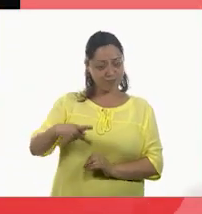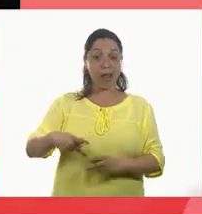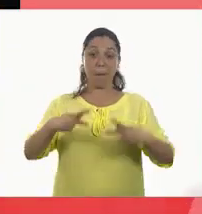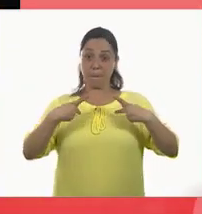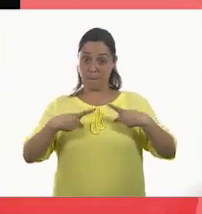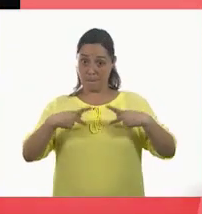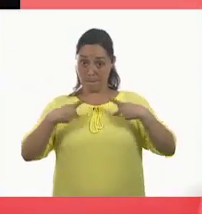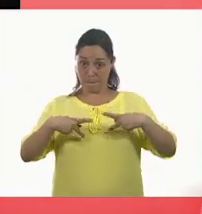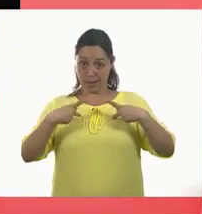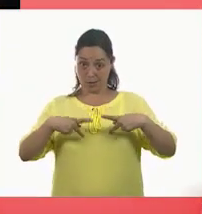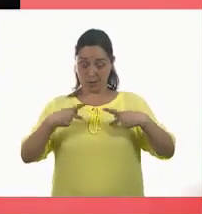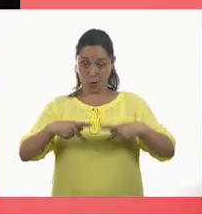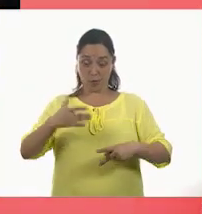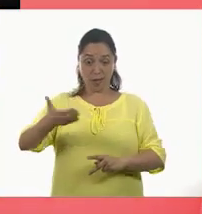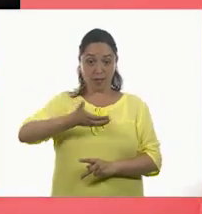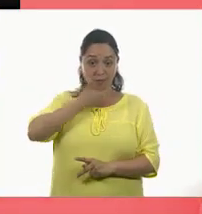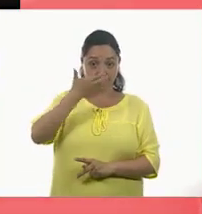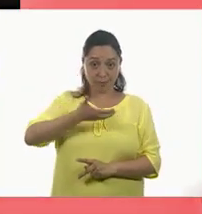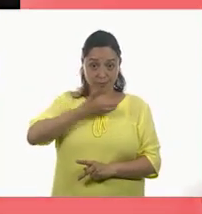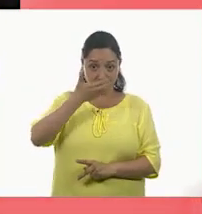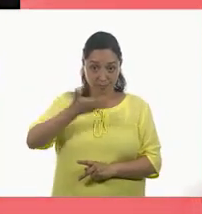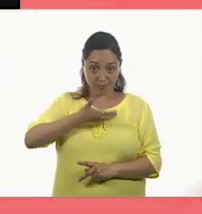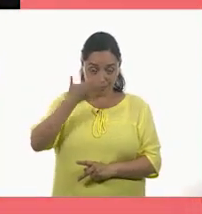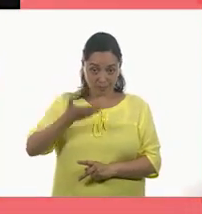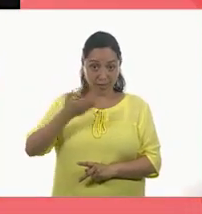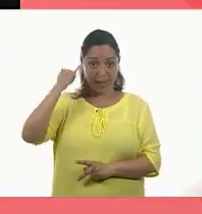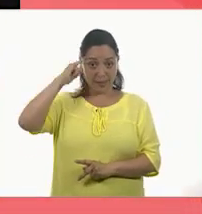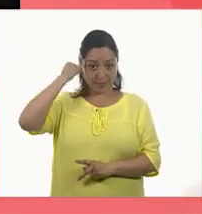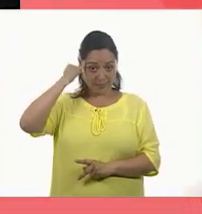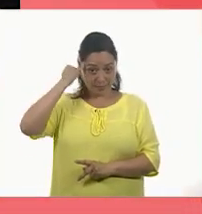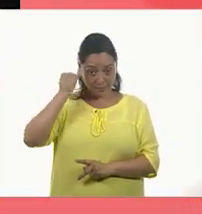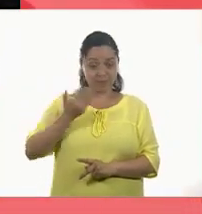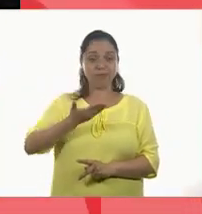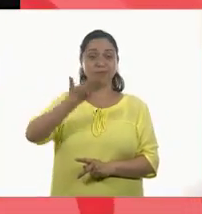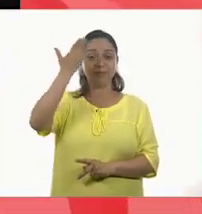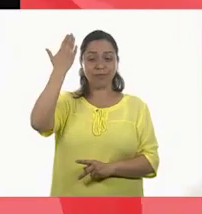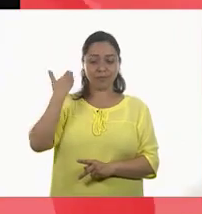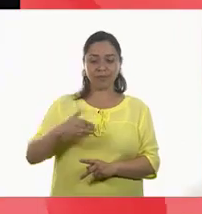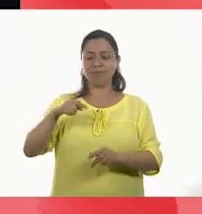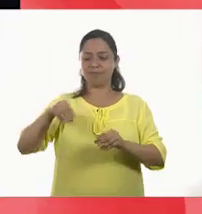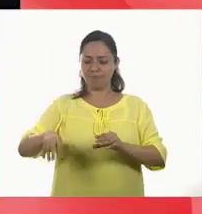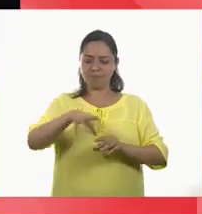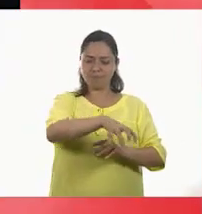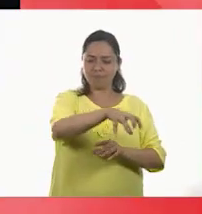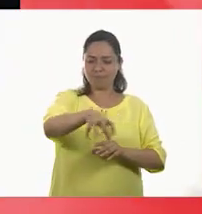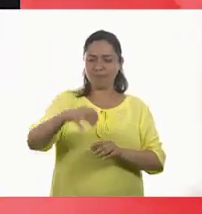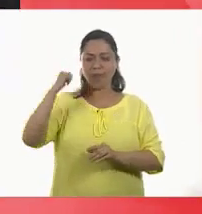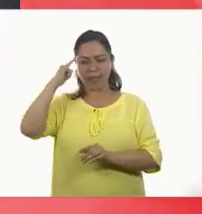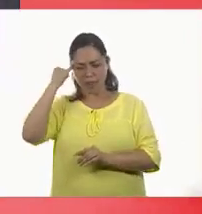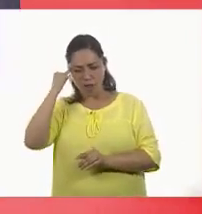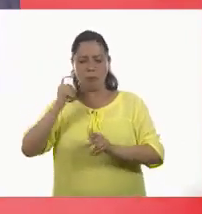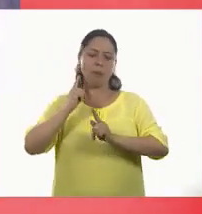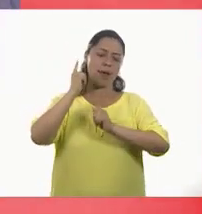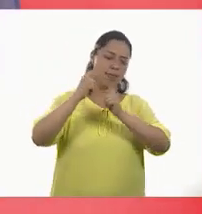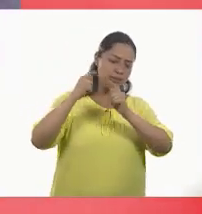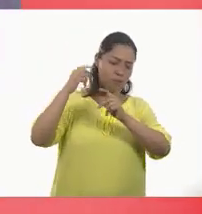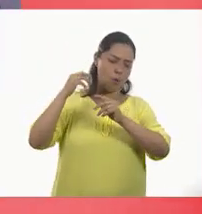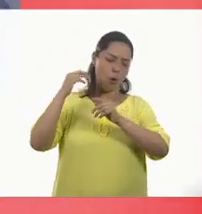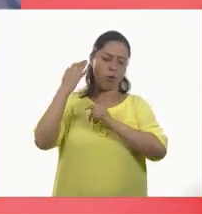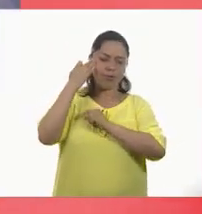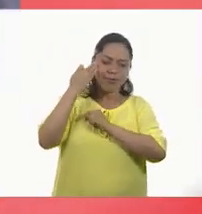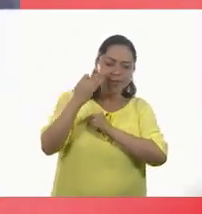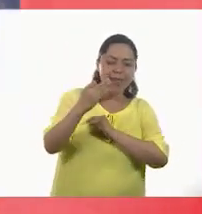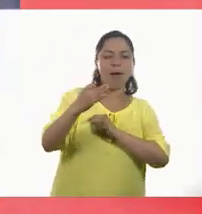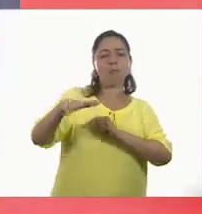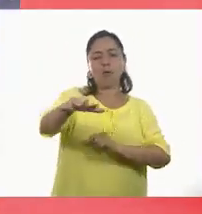de Tabasco tienen sus raíces étnicas y de voces viajeras en el tiempo y el territorio.